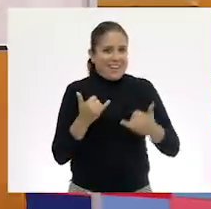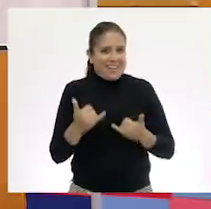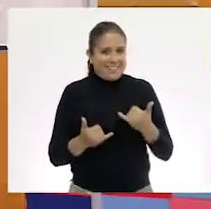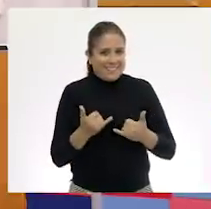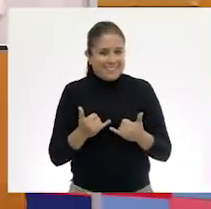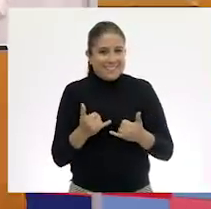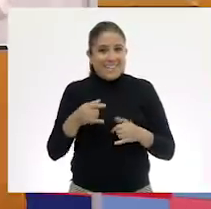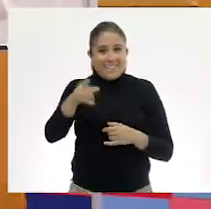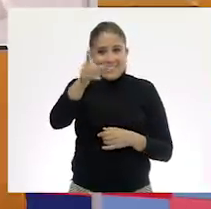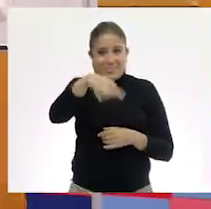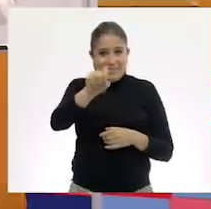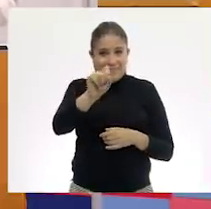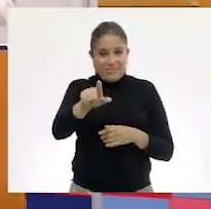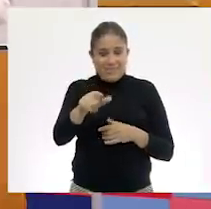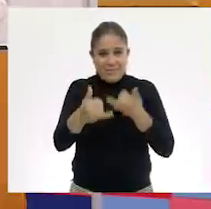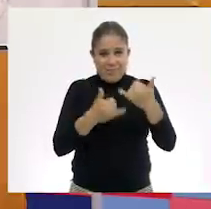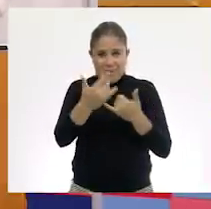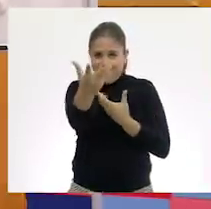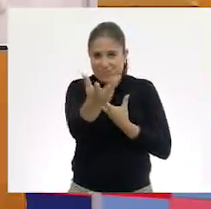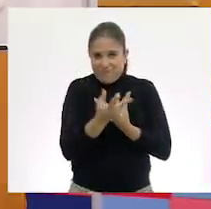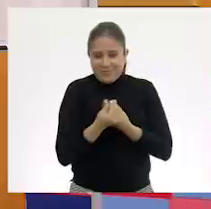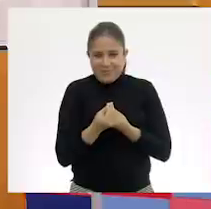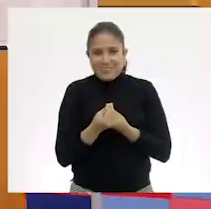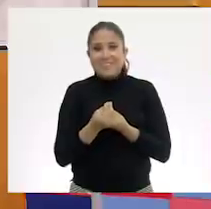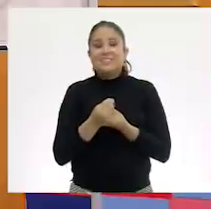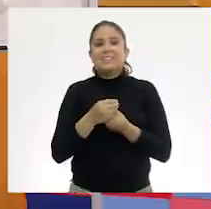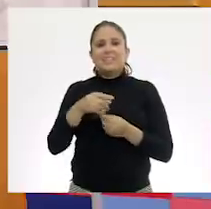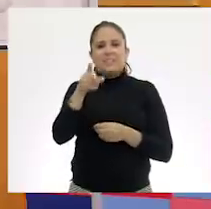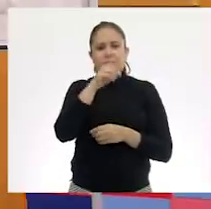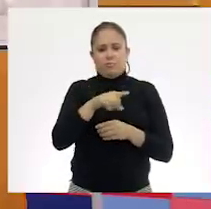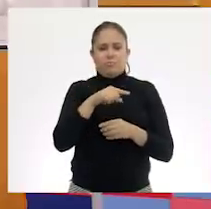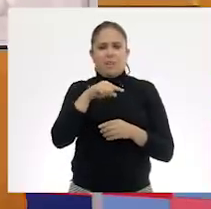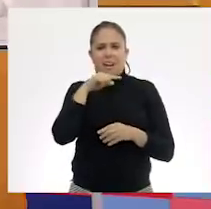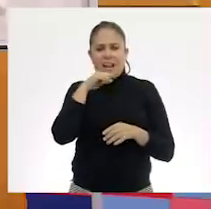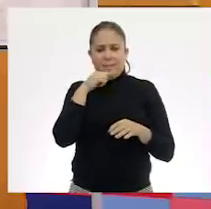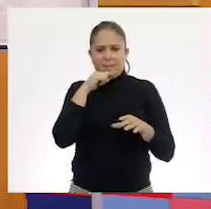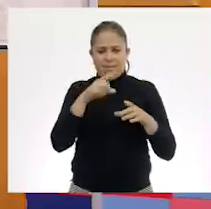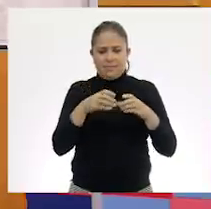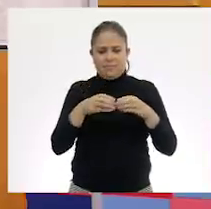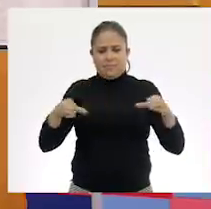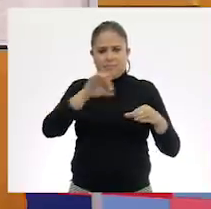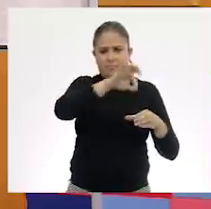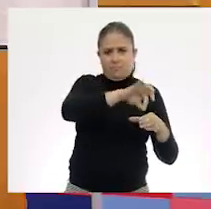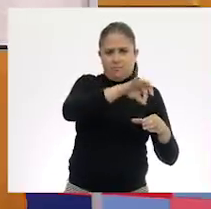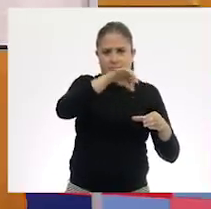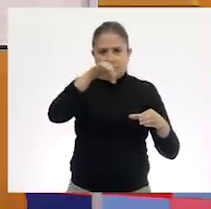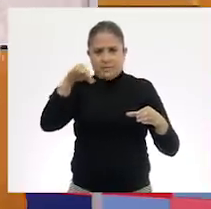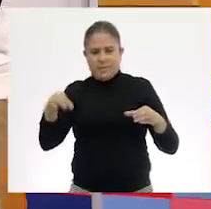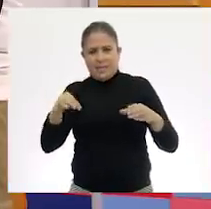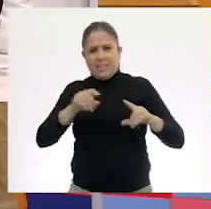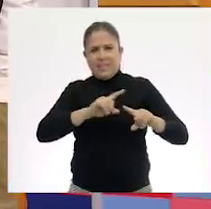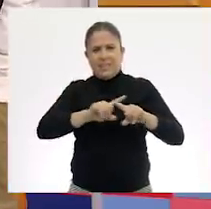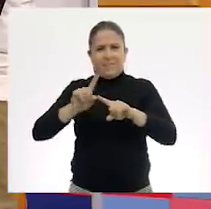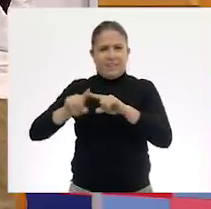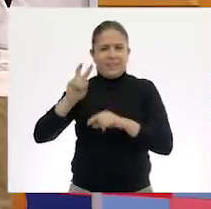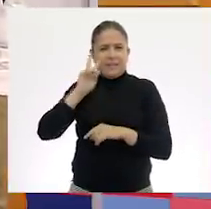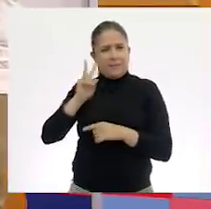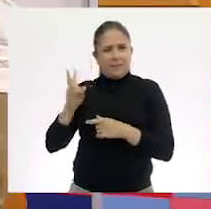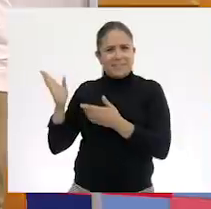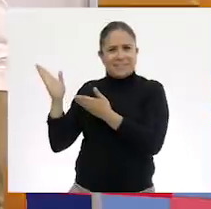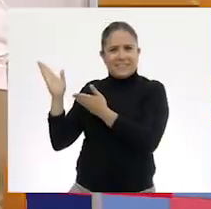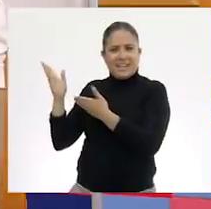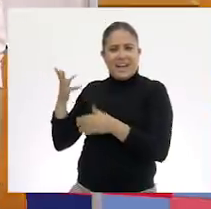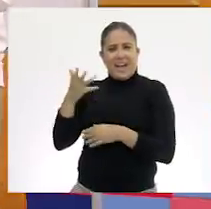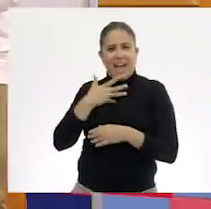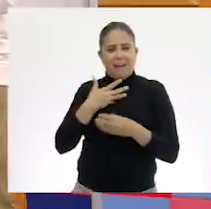Muy bien. Y ustedes también en casa jueguen con nosotros. Van a sacar de su lapicera diferentes artículos. Por ejemplo, aquí nosotros tenemos